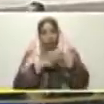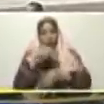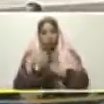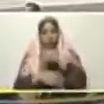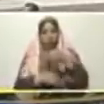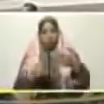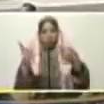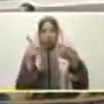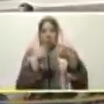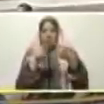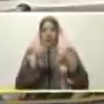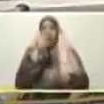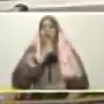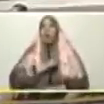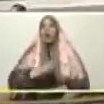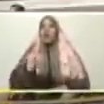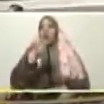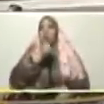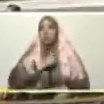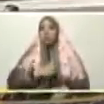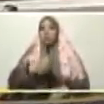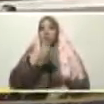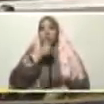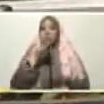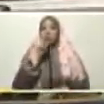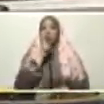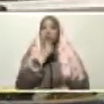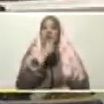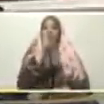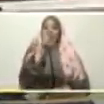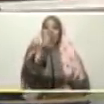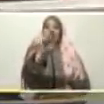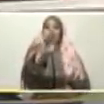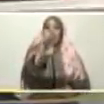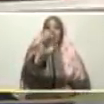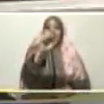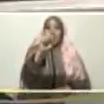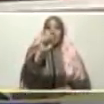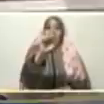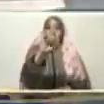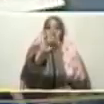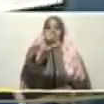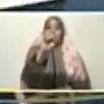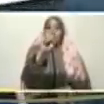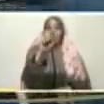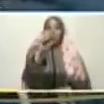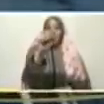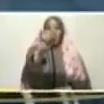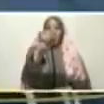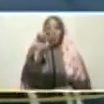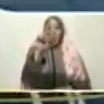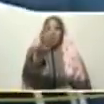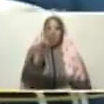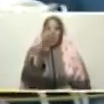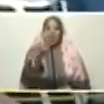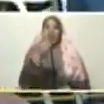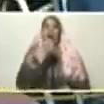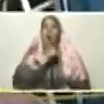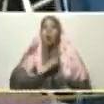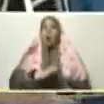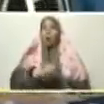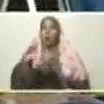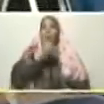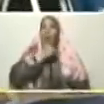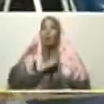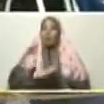resistir esa nos va a acompañar por siempre la r de la resistencia